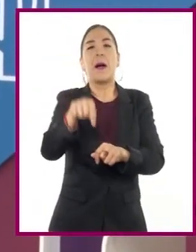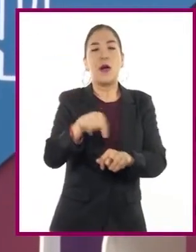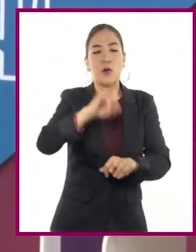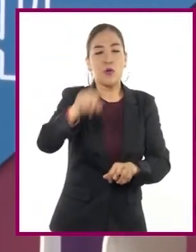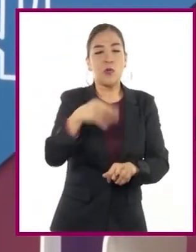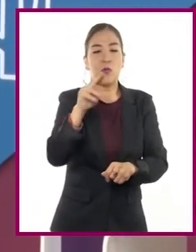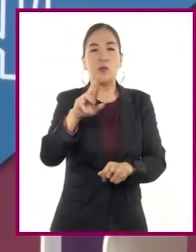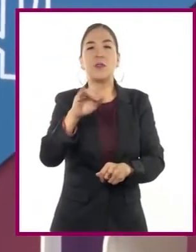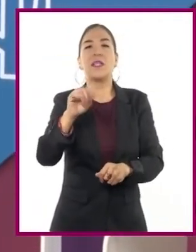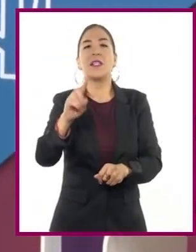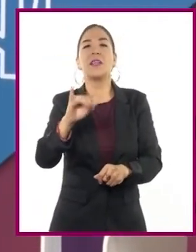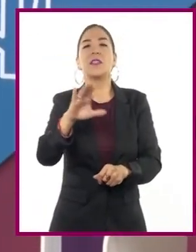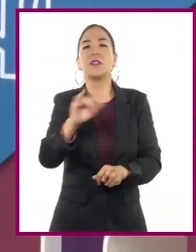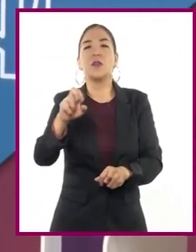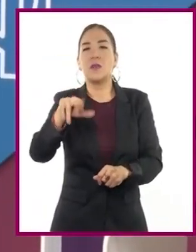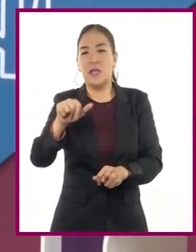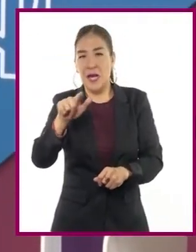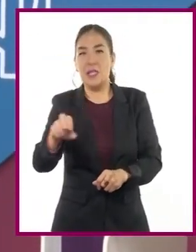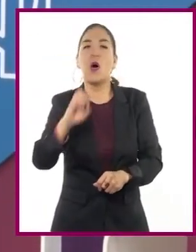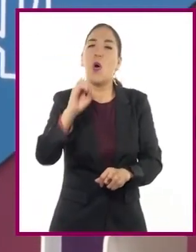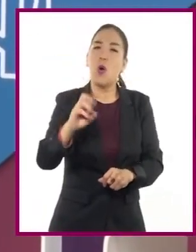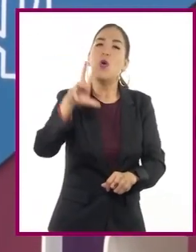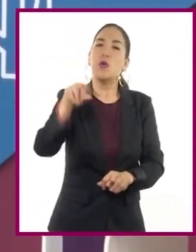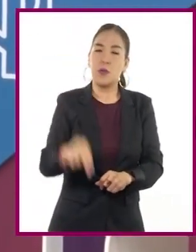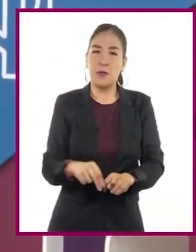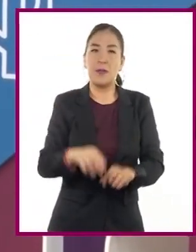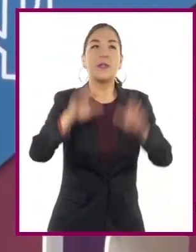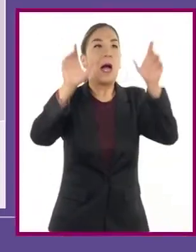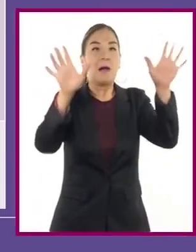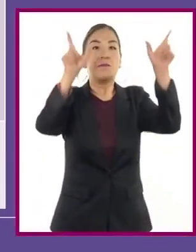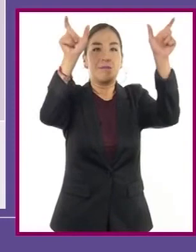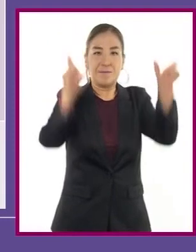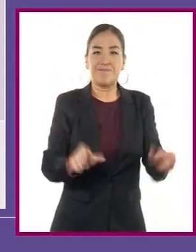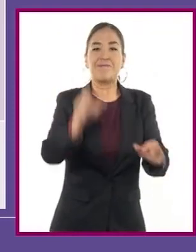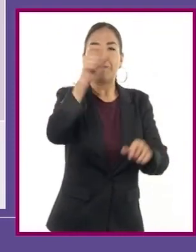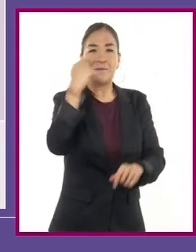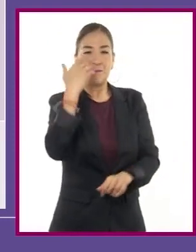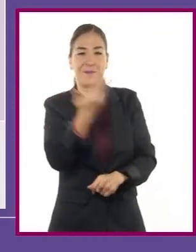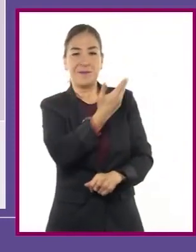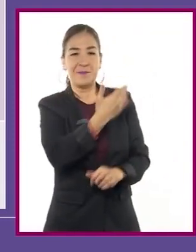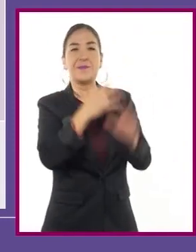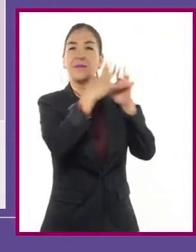jurisdiccional. ¿Listas y listos? Empecemos.